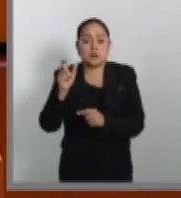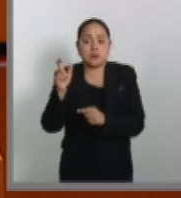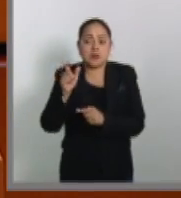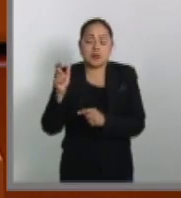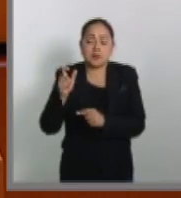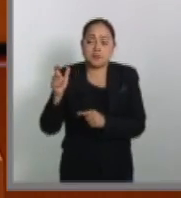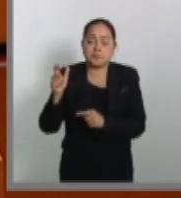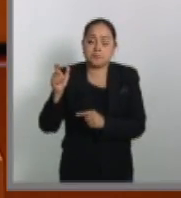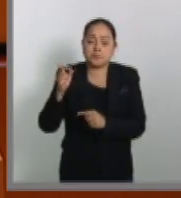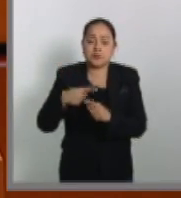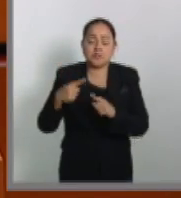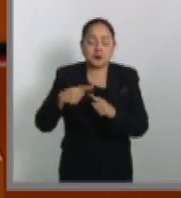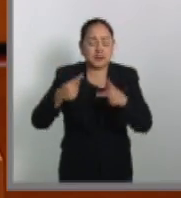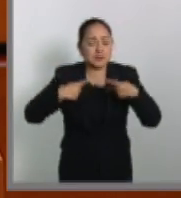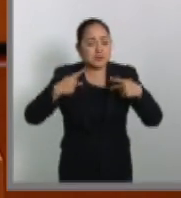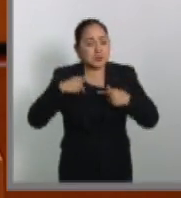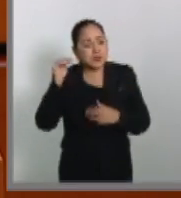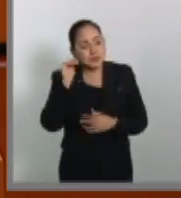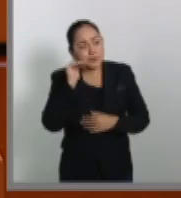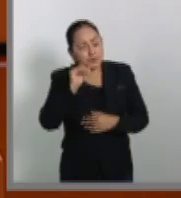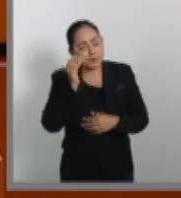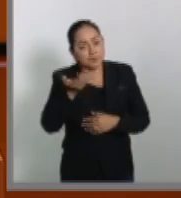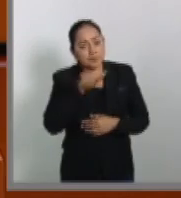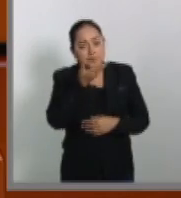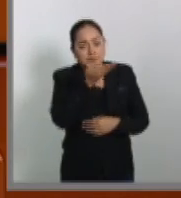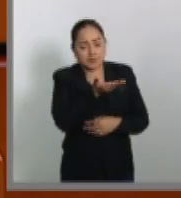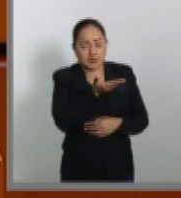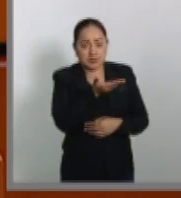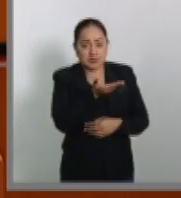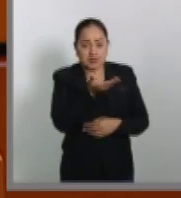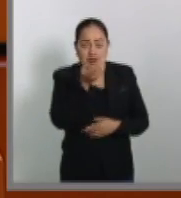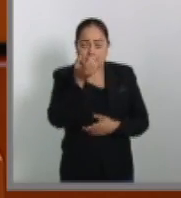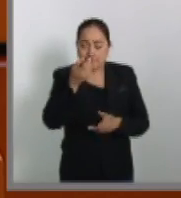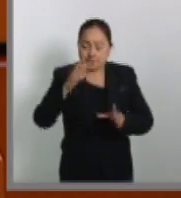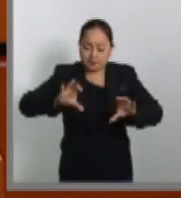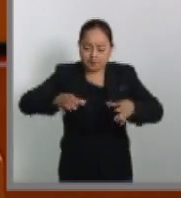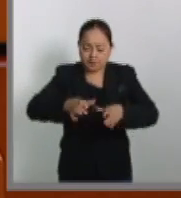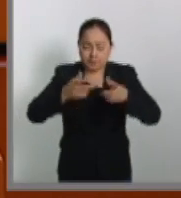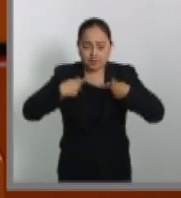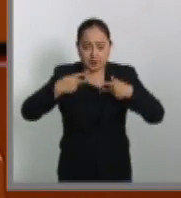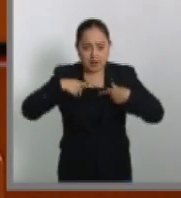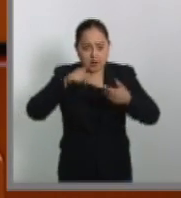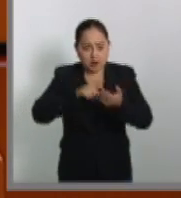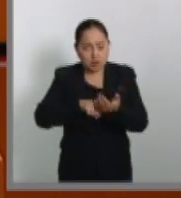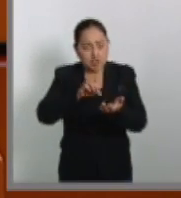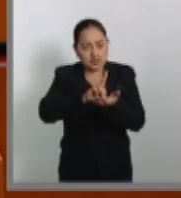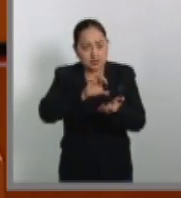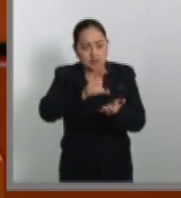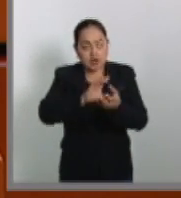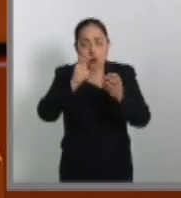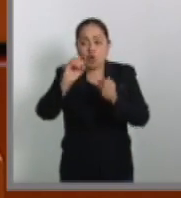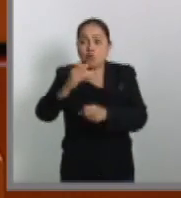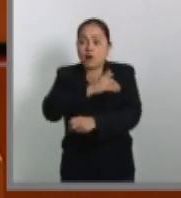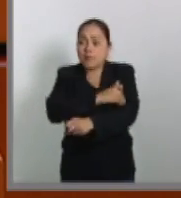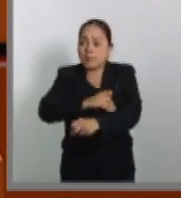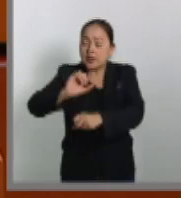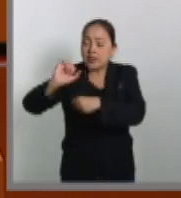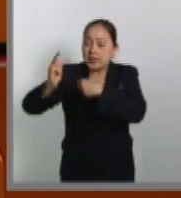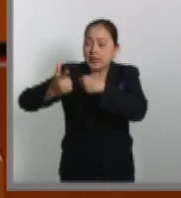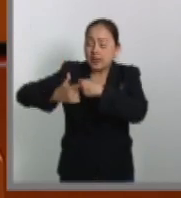de integrantes de la sociedad civil que viven con discapacidad o que tienen algún familiar